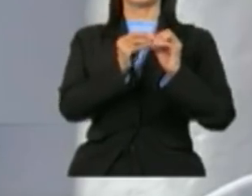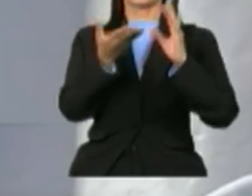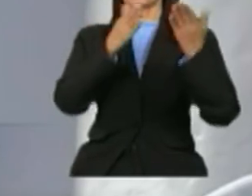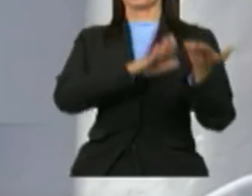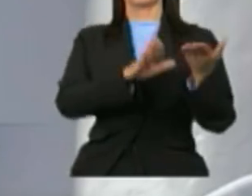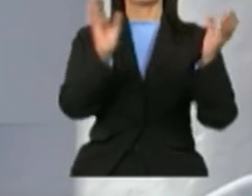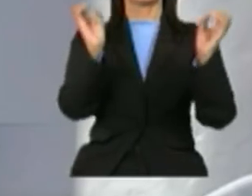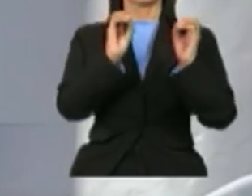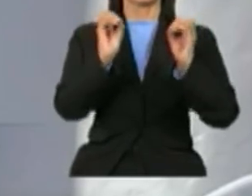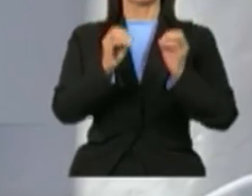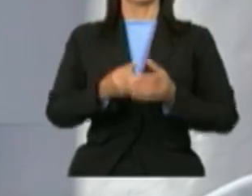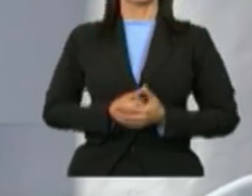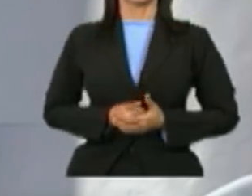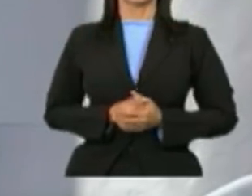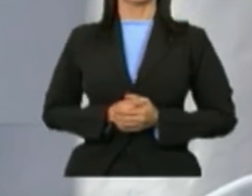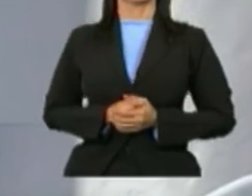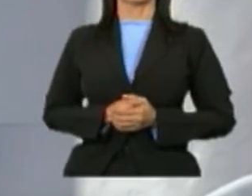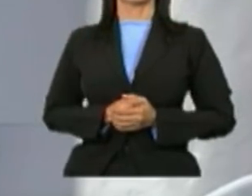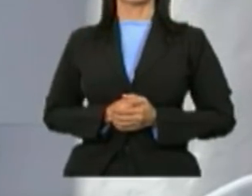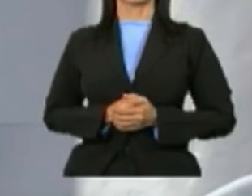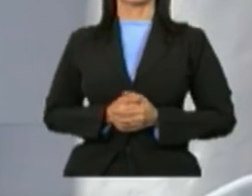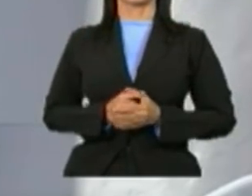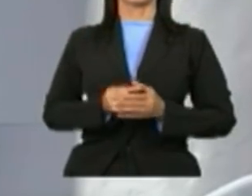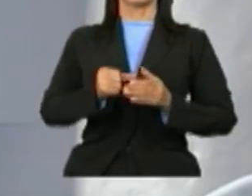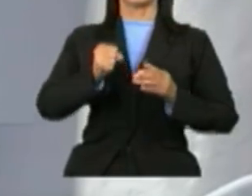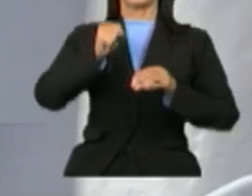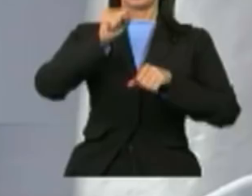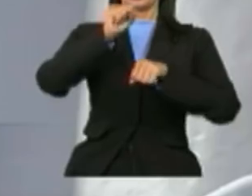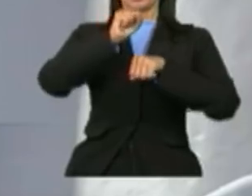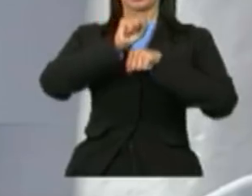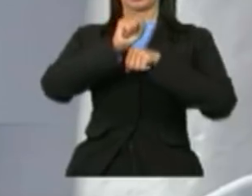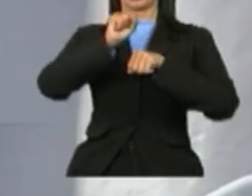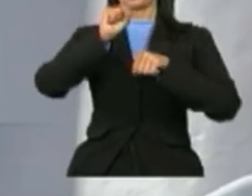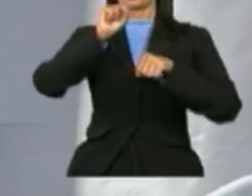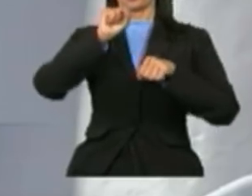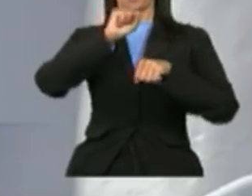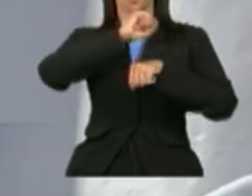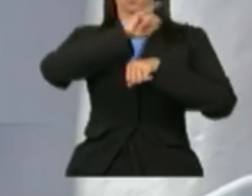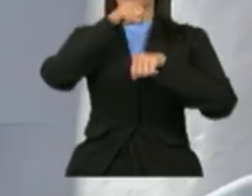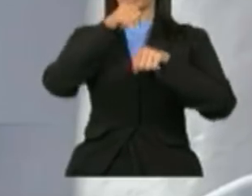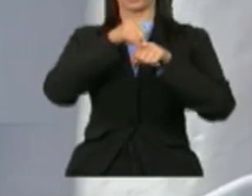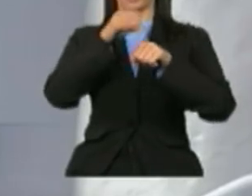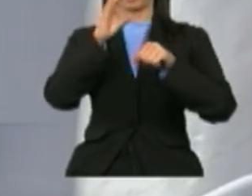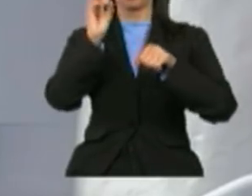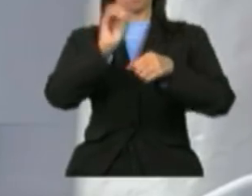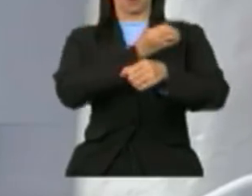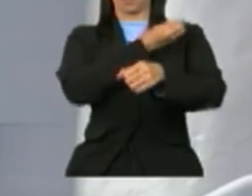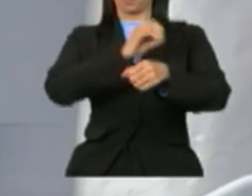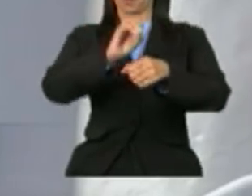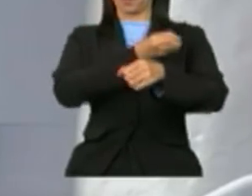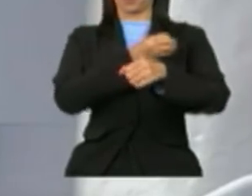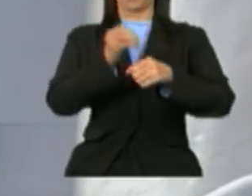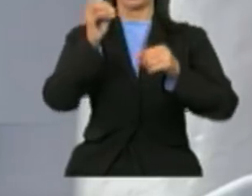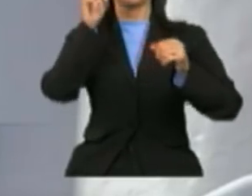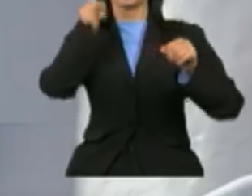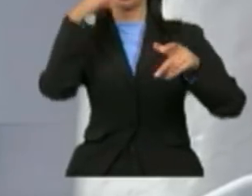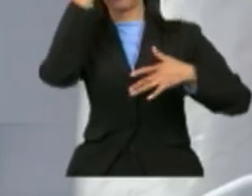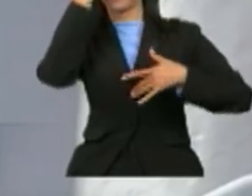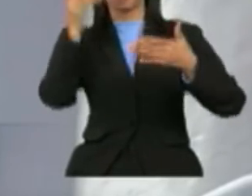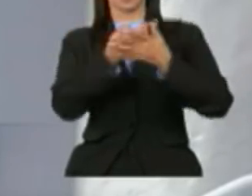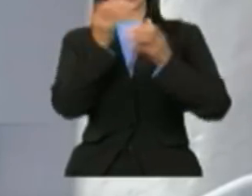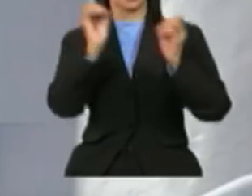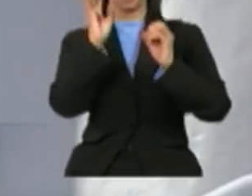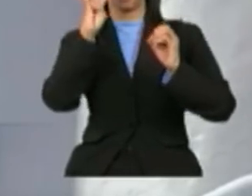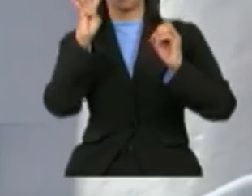0 fallecimientos. San José de Ocoa, 0 casos nuevos, 4 acumulados,